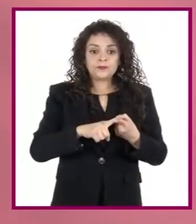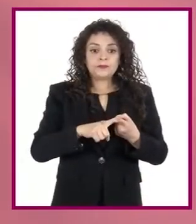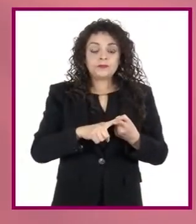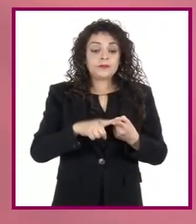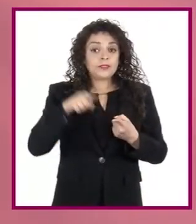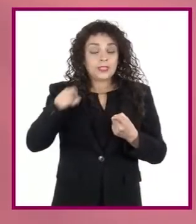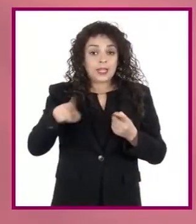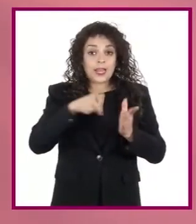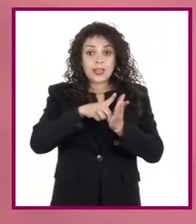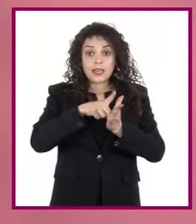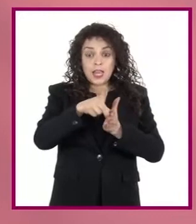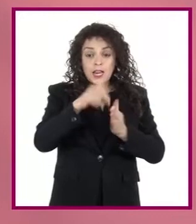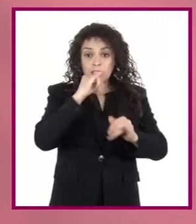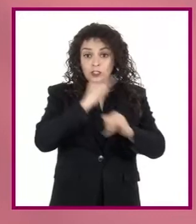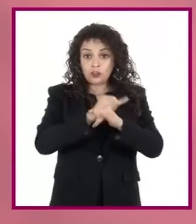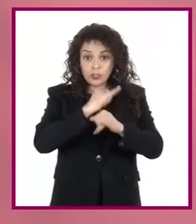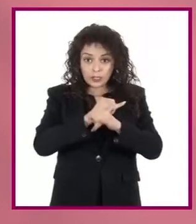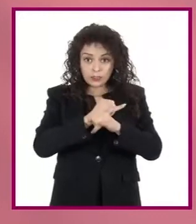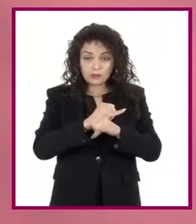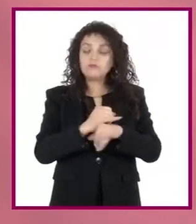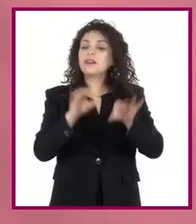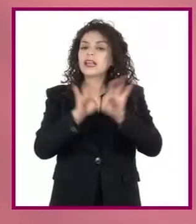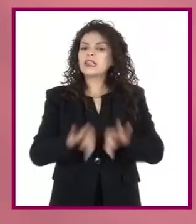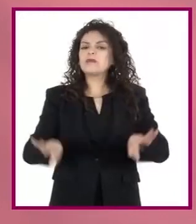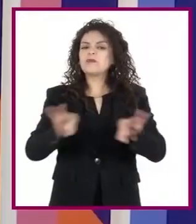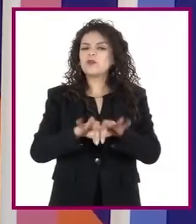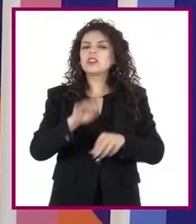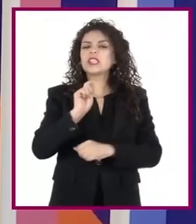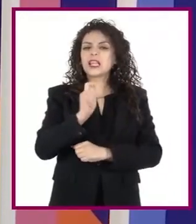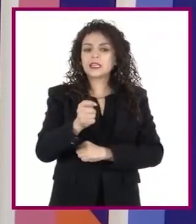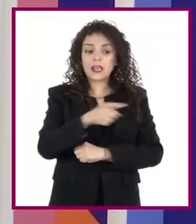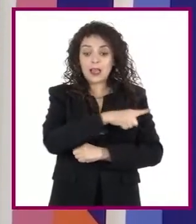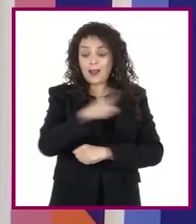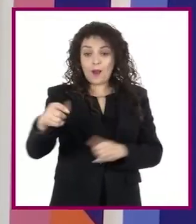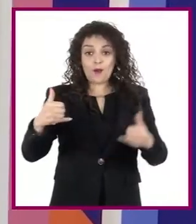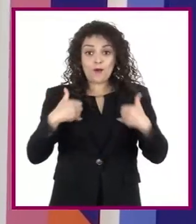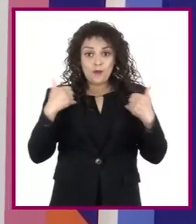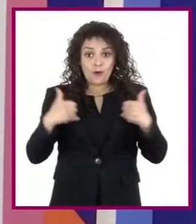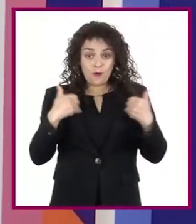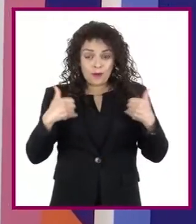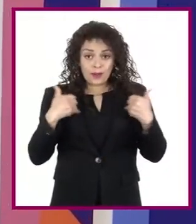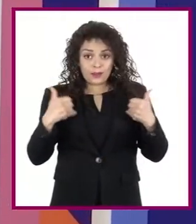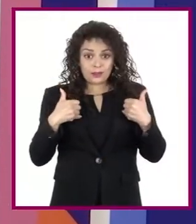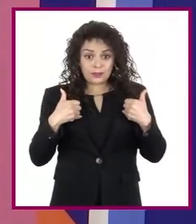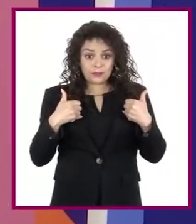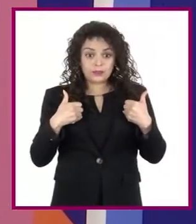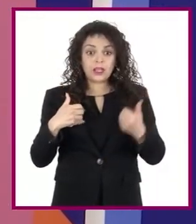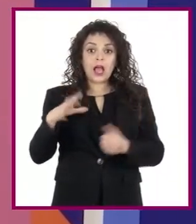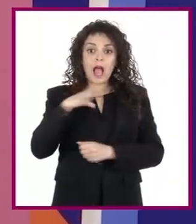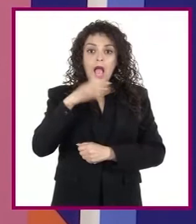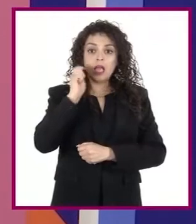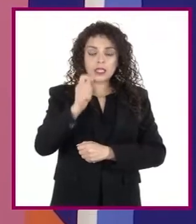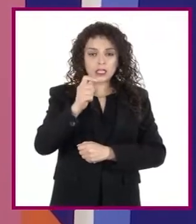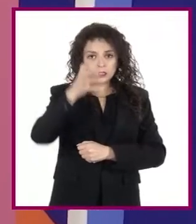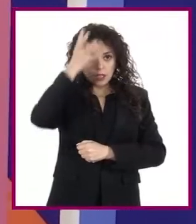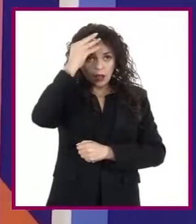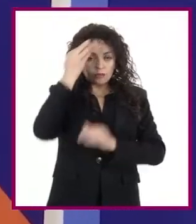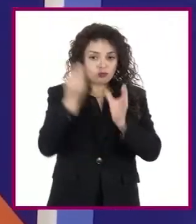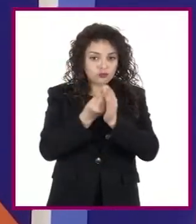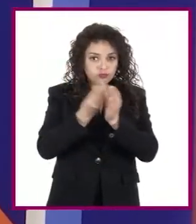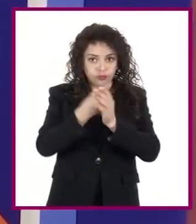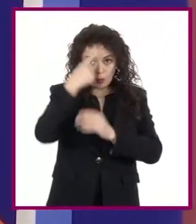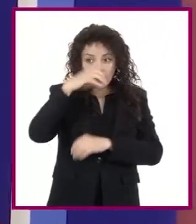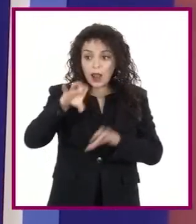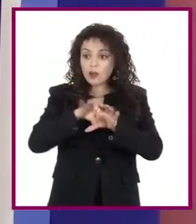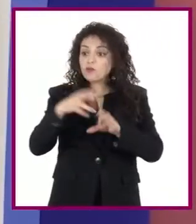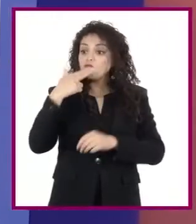un derecho el Internet, es importante que estos jóvenes, además de la capacitación que reciben, sean